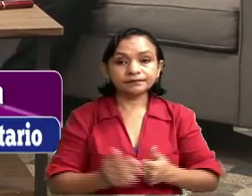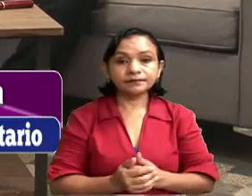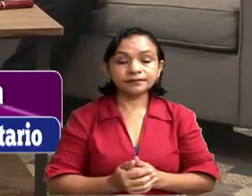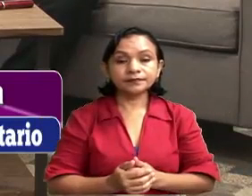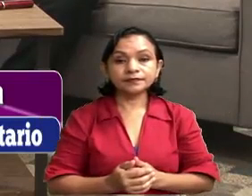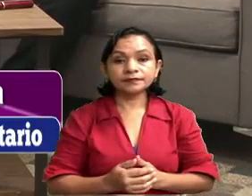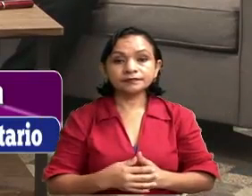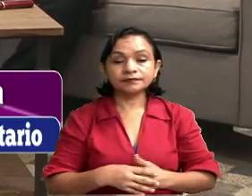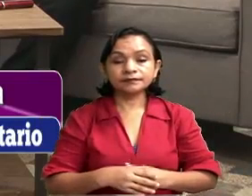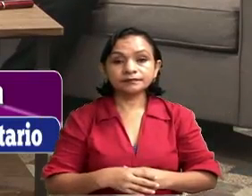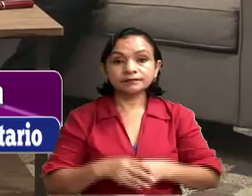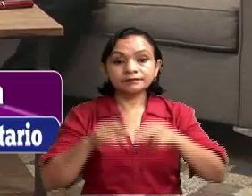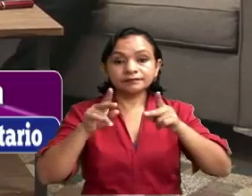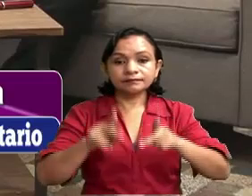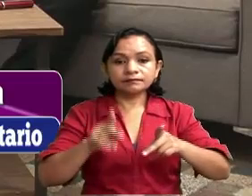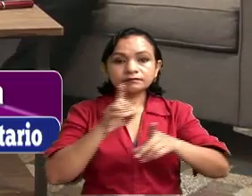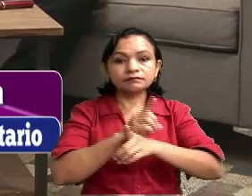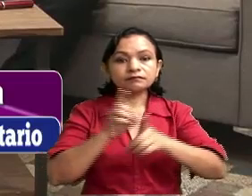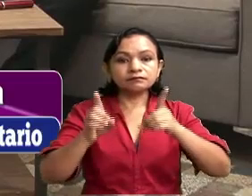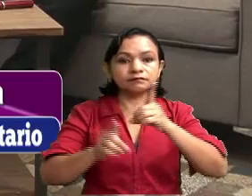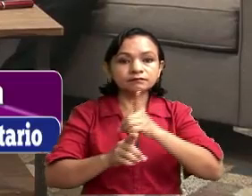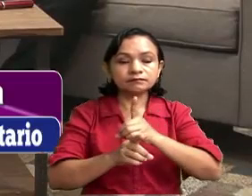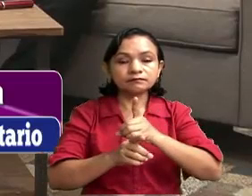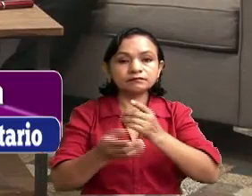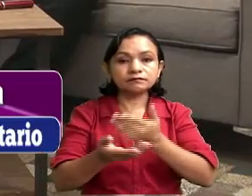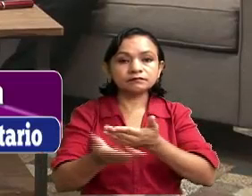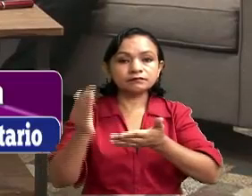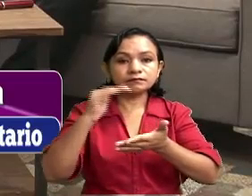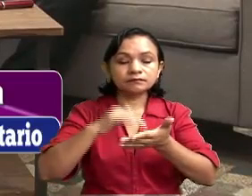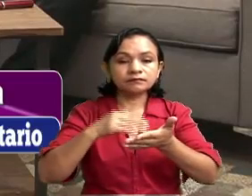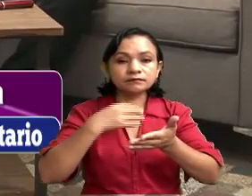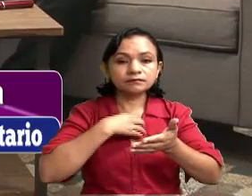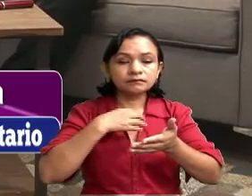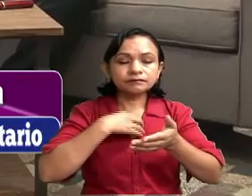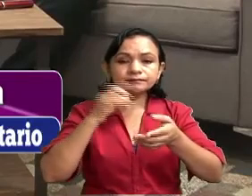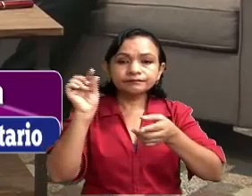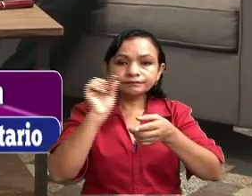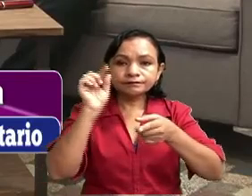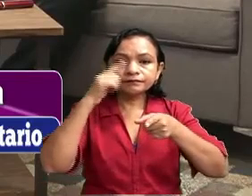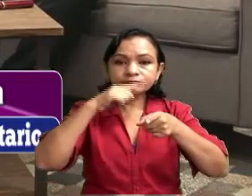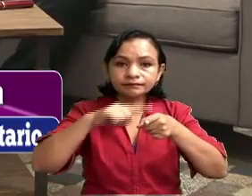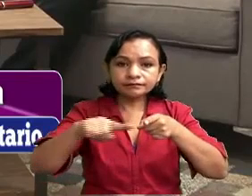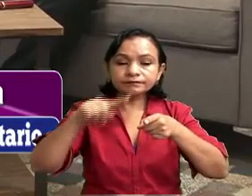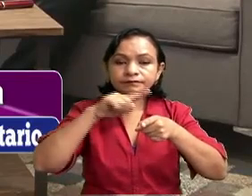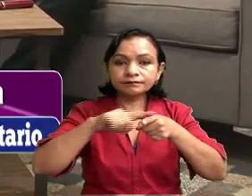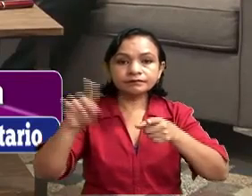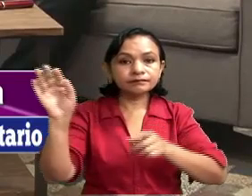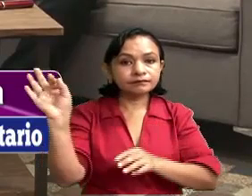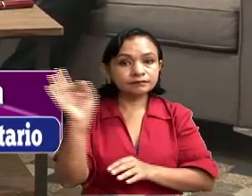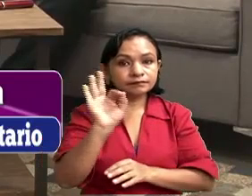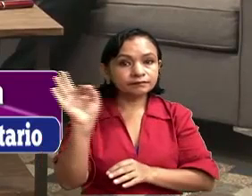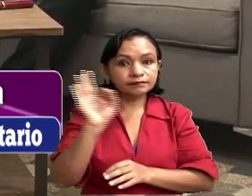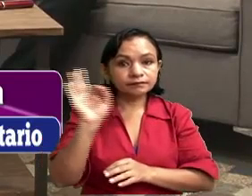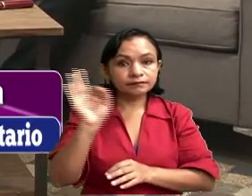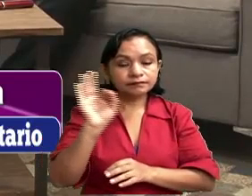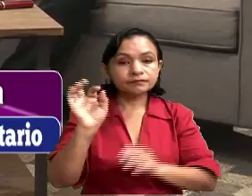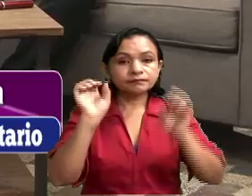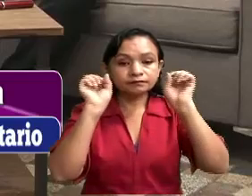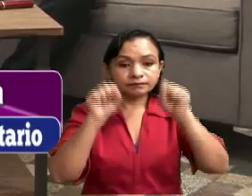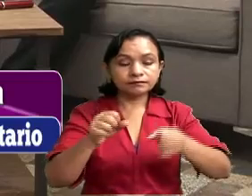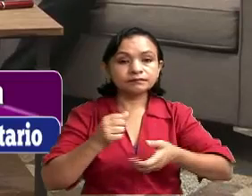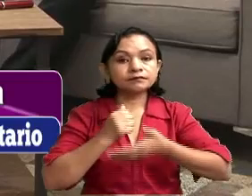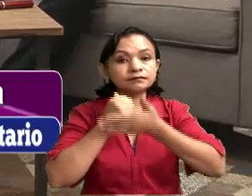los deudores pudieran reestructurar sus créditos. De tal manera que esto